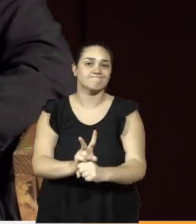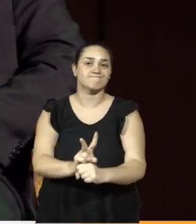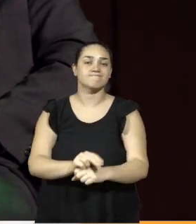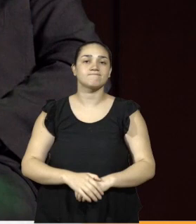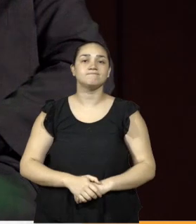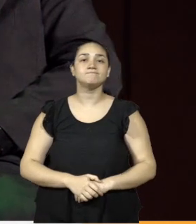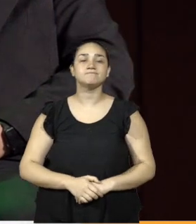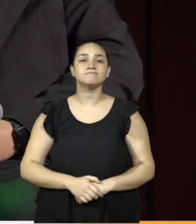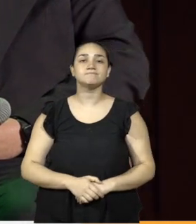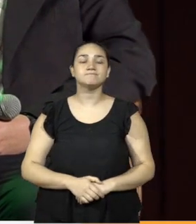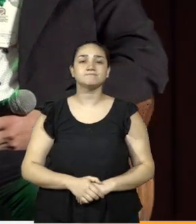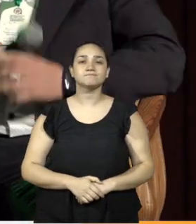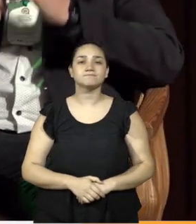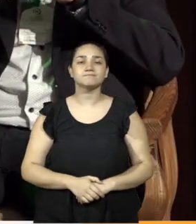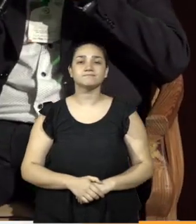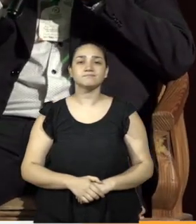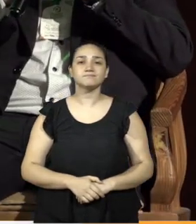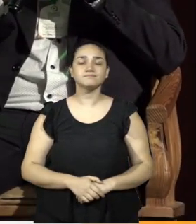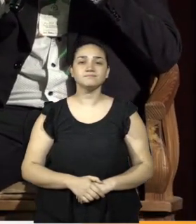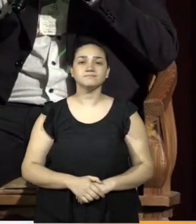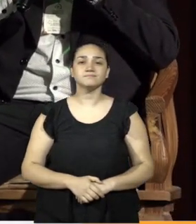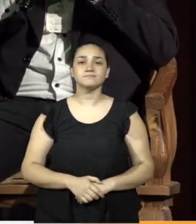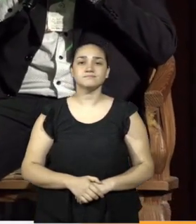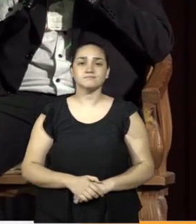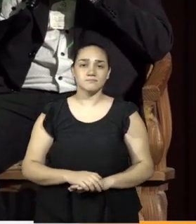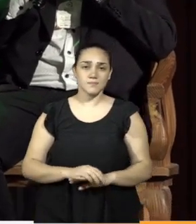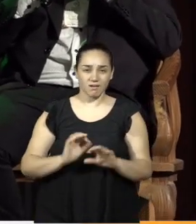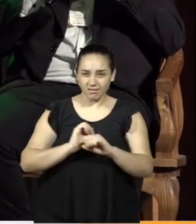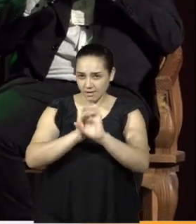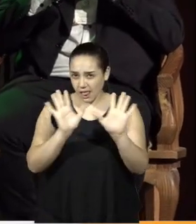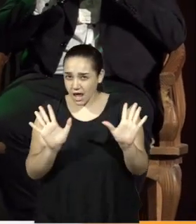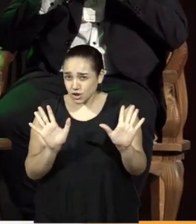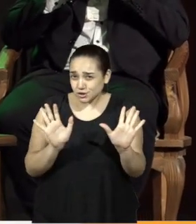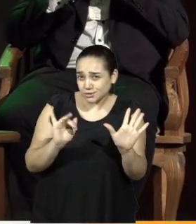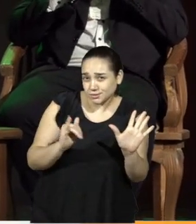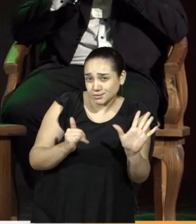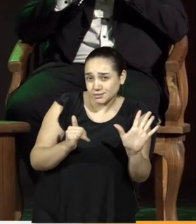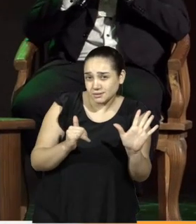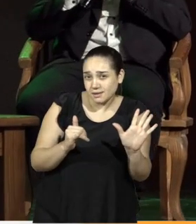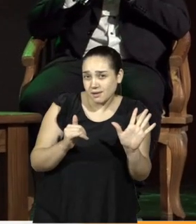No sé si quedó claro o